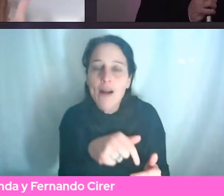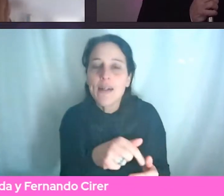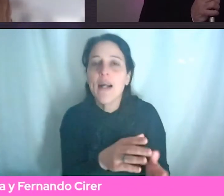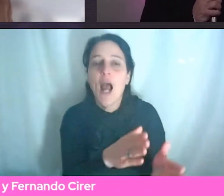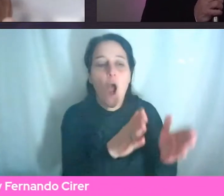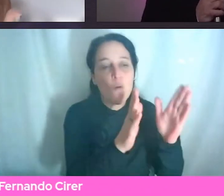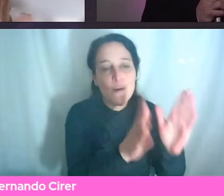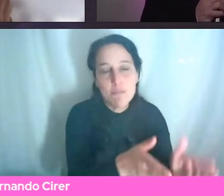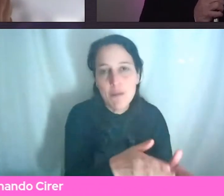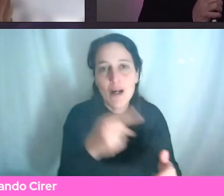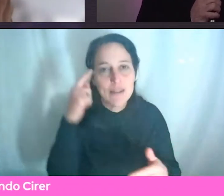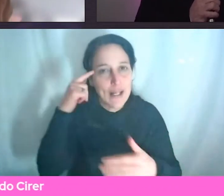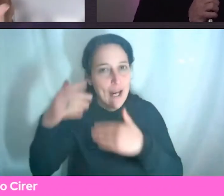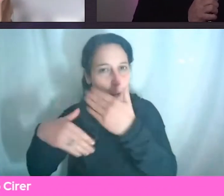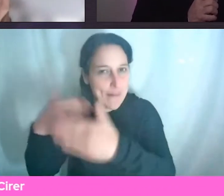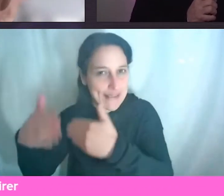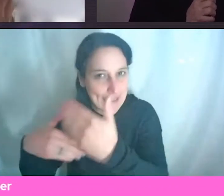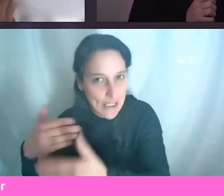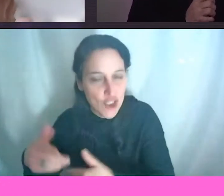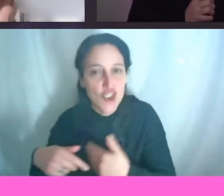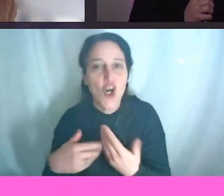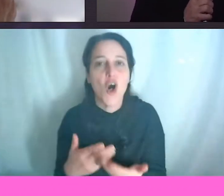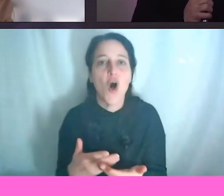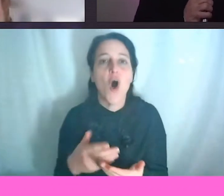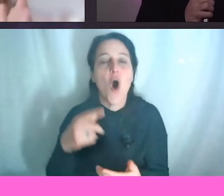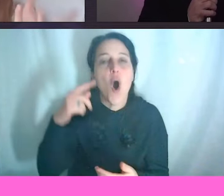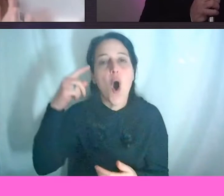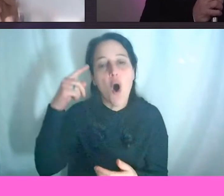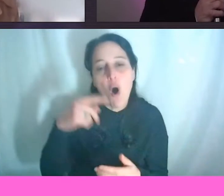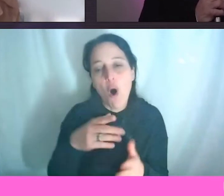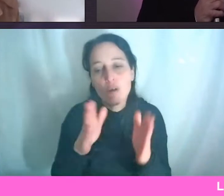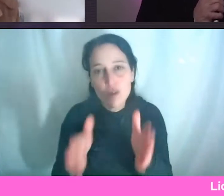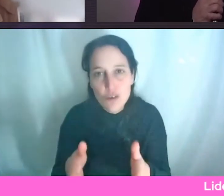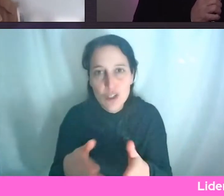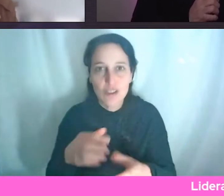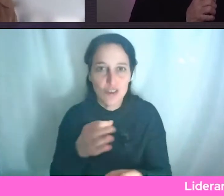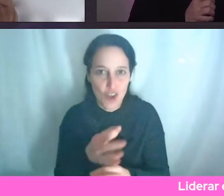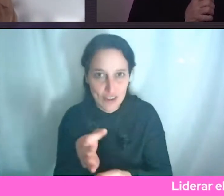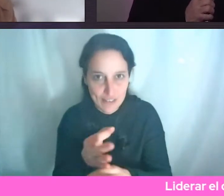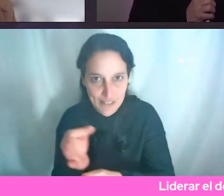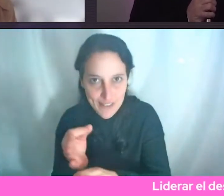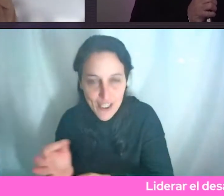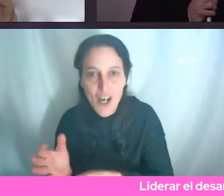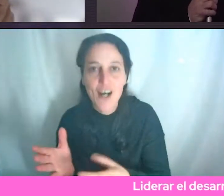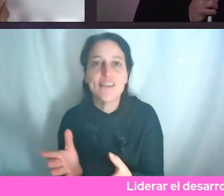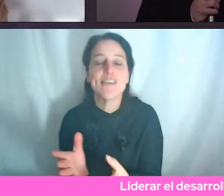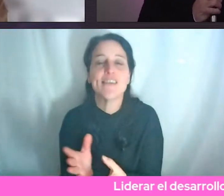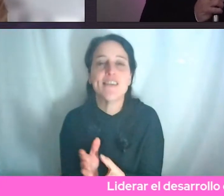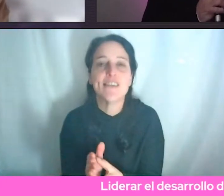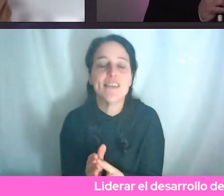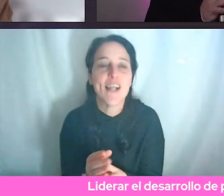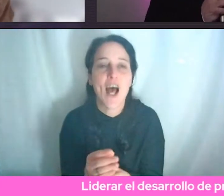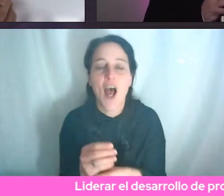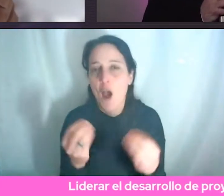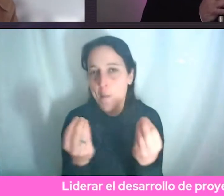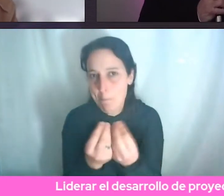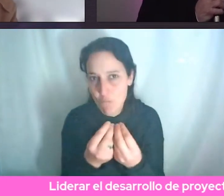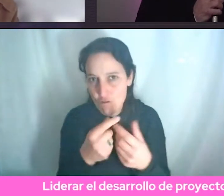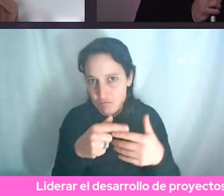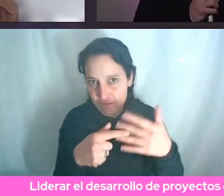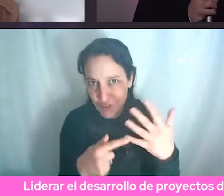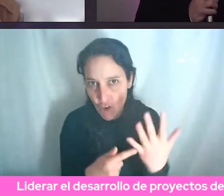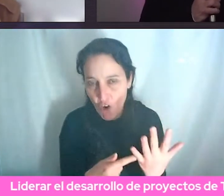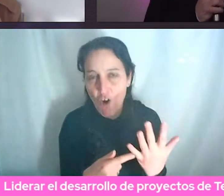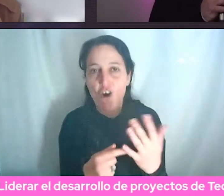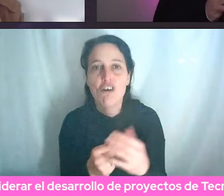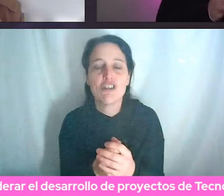experiencia de nuestras usuarias, que en realidad son las alumnas, que ahí hay un montón de cuestiones. Está nuestra parte de job placement y de asesoría